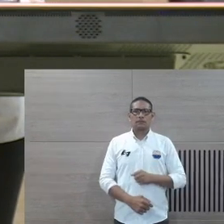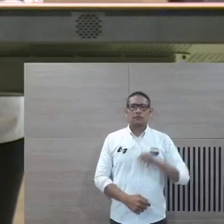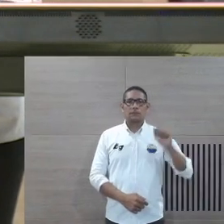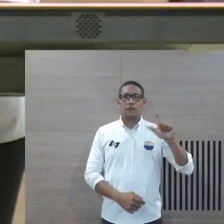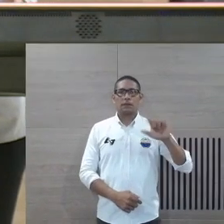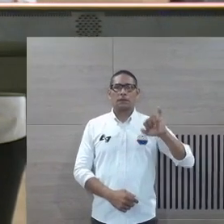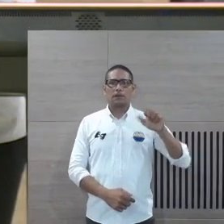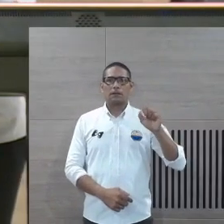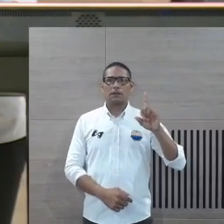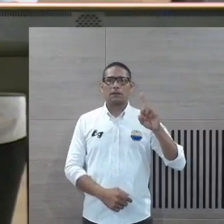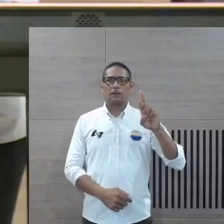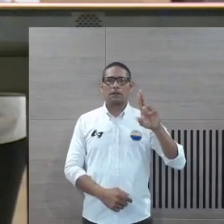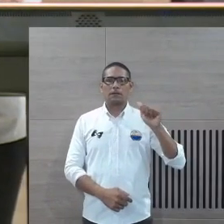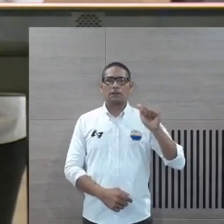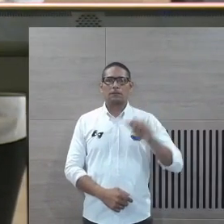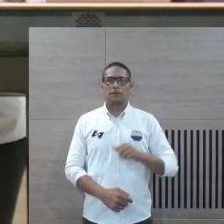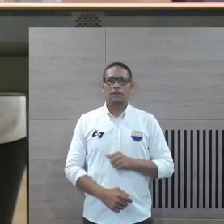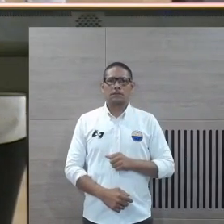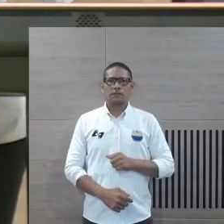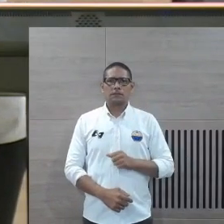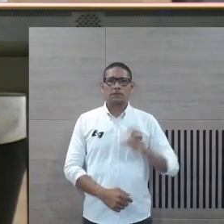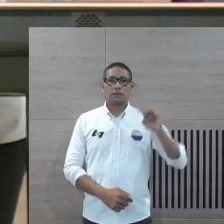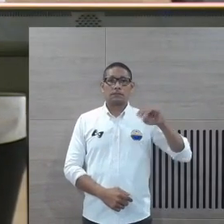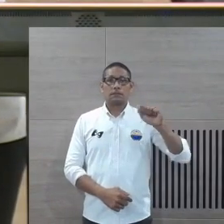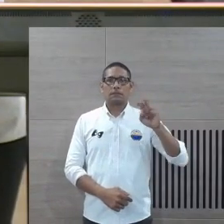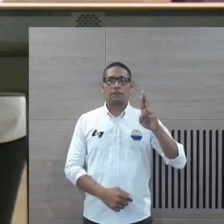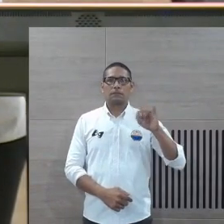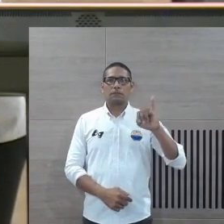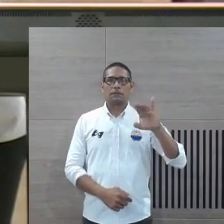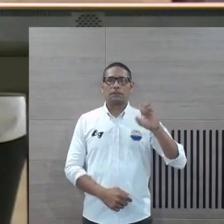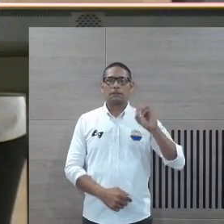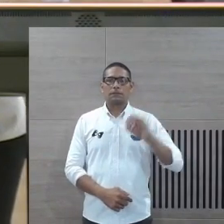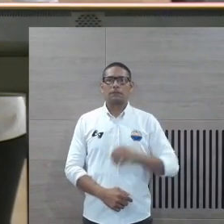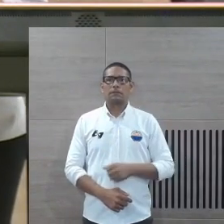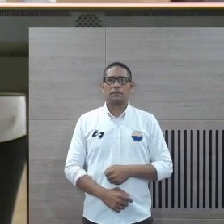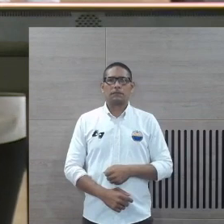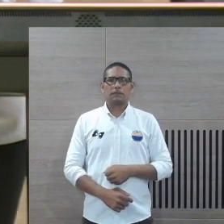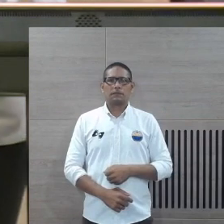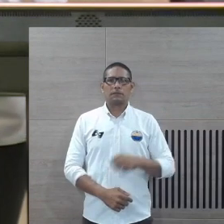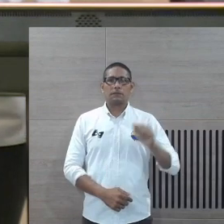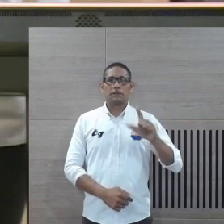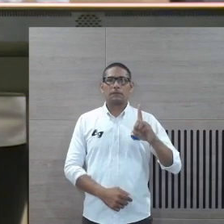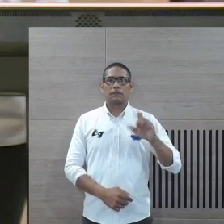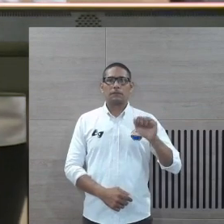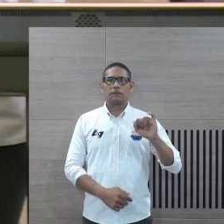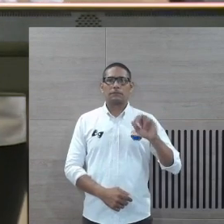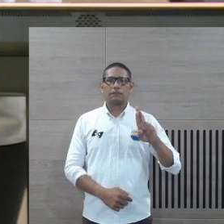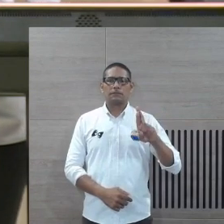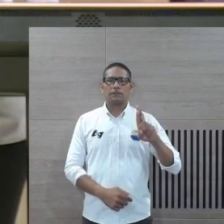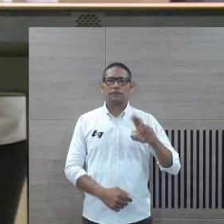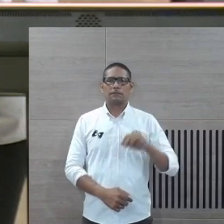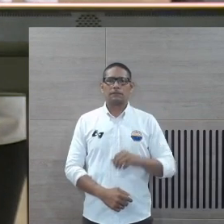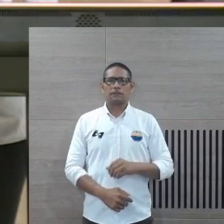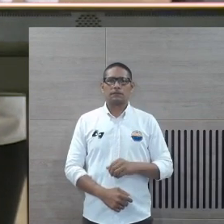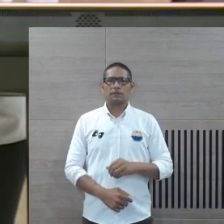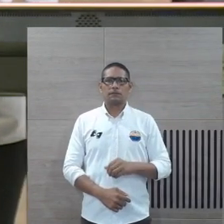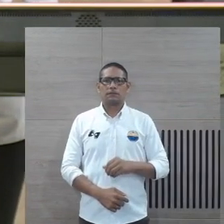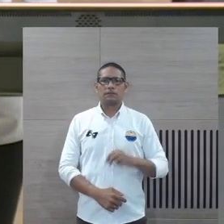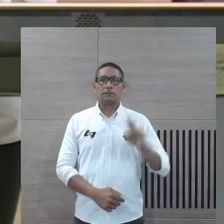Mario Javier Bejarano Narváez. Aldair Antonio Camacho Muñoz. Maisy Bon Consuegra